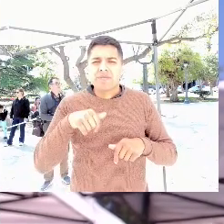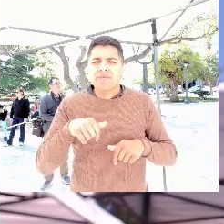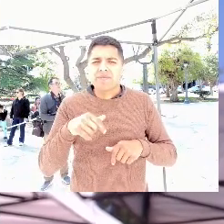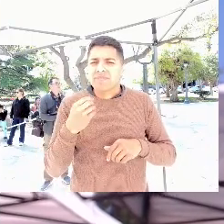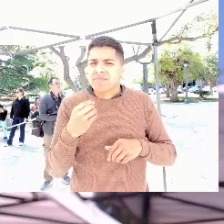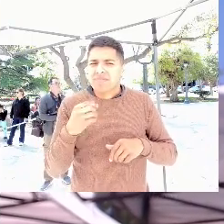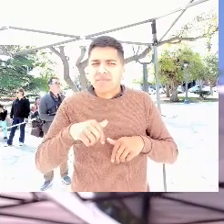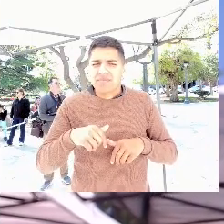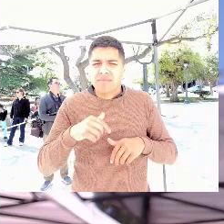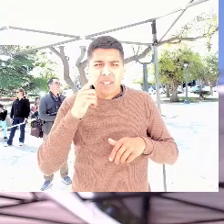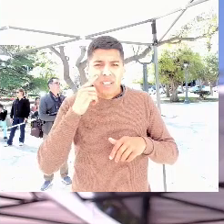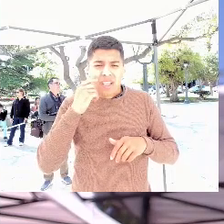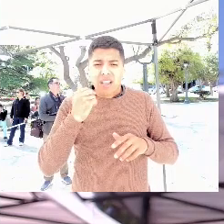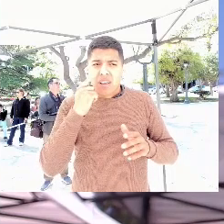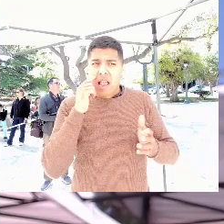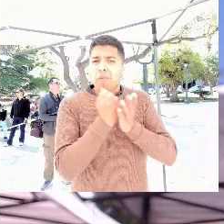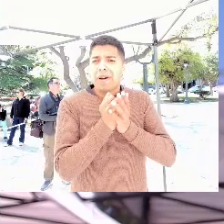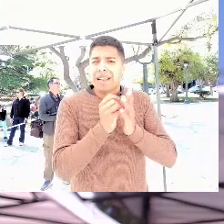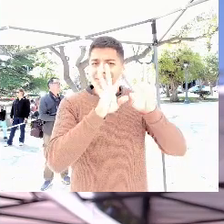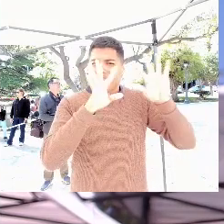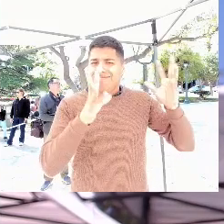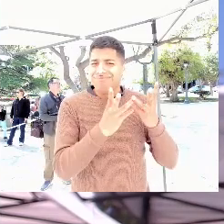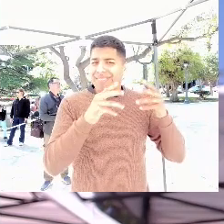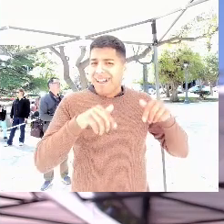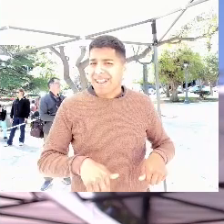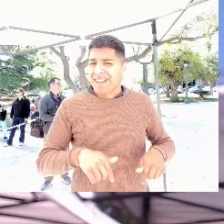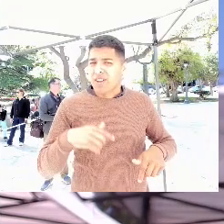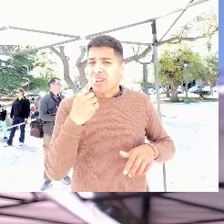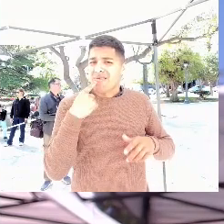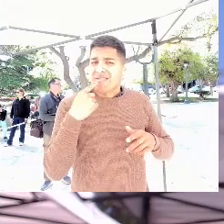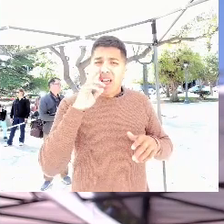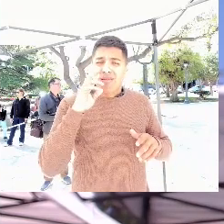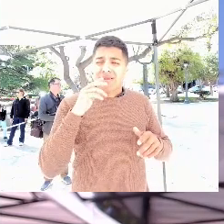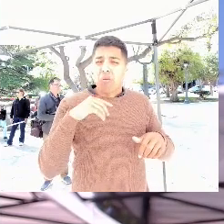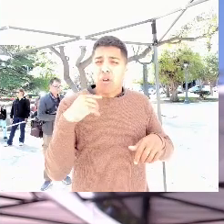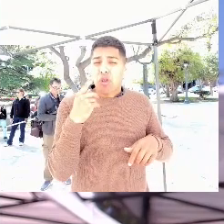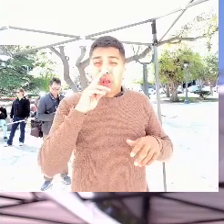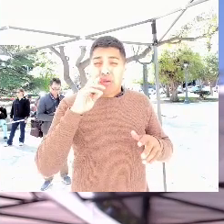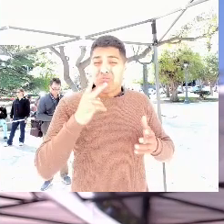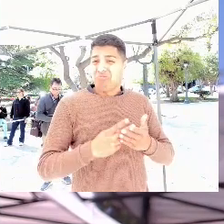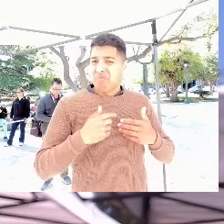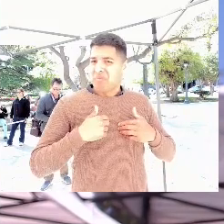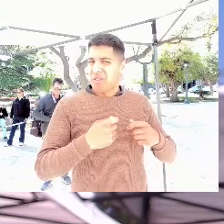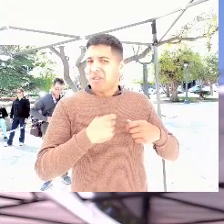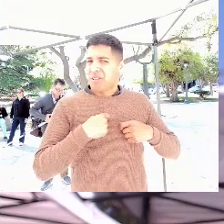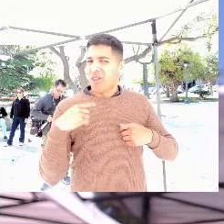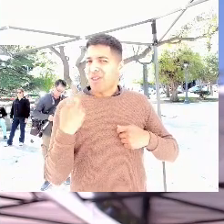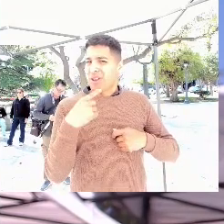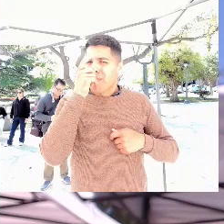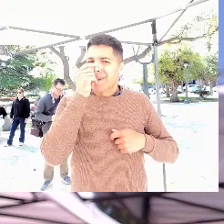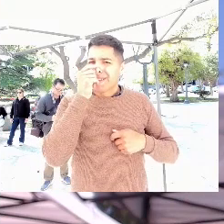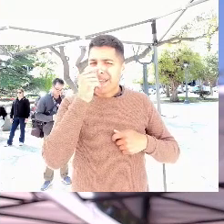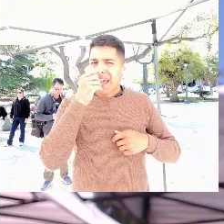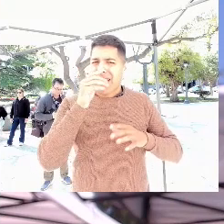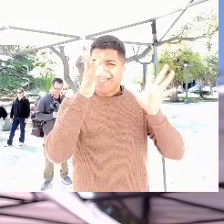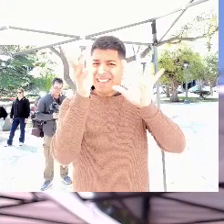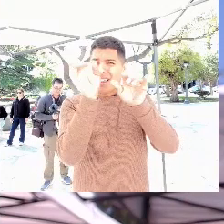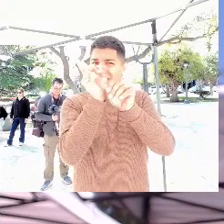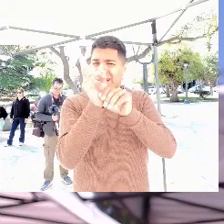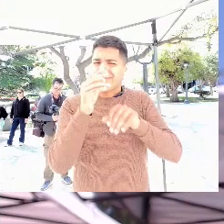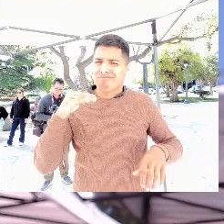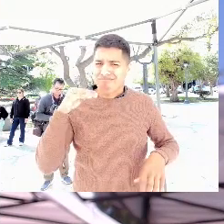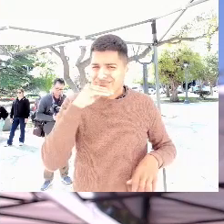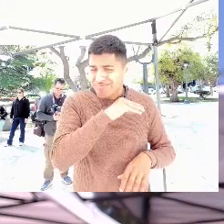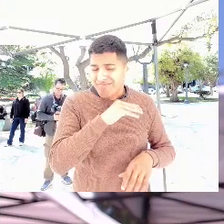consolidarnos a nivel internacional como un municipio destacado en políticas ambientales, y también pensar